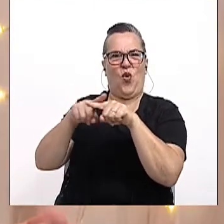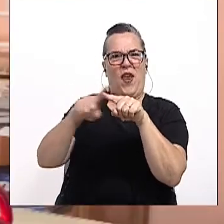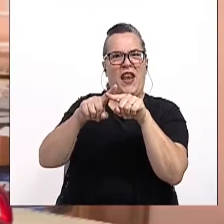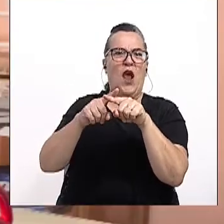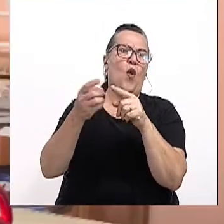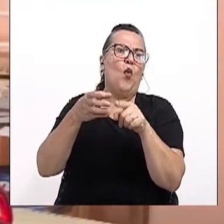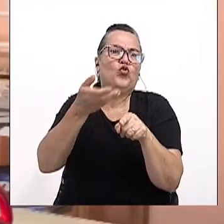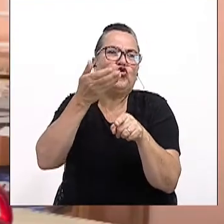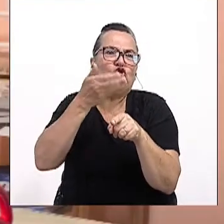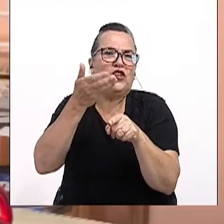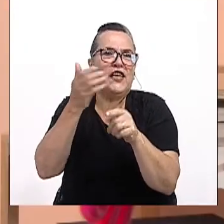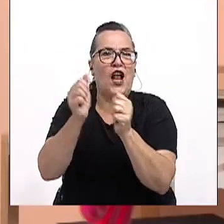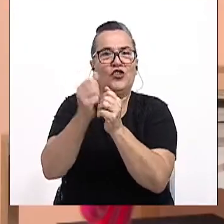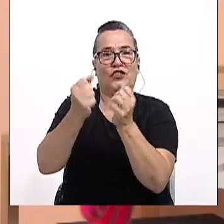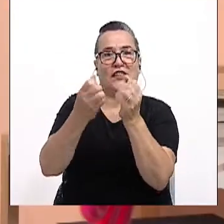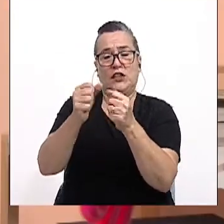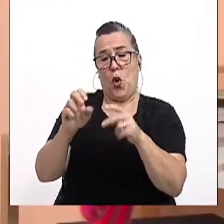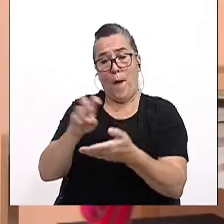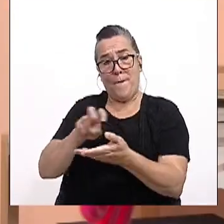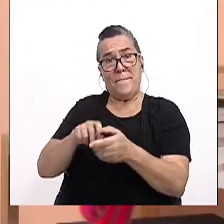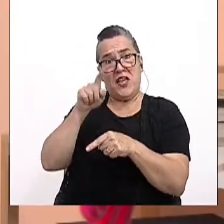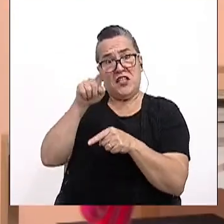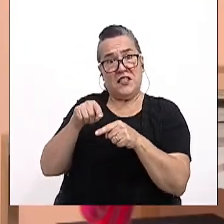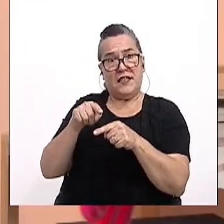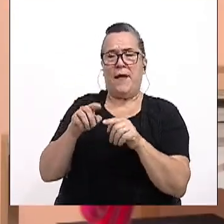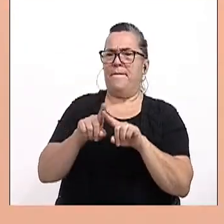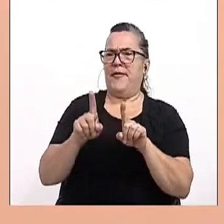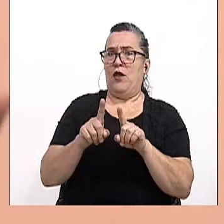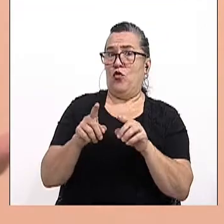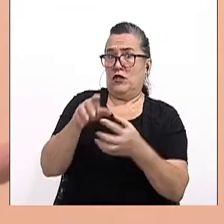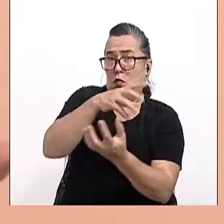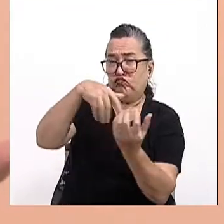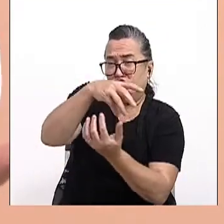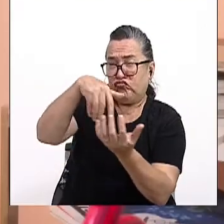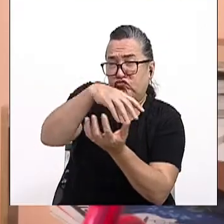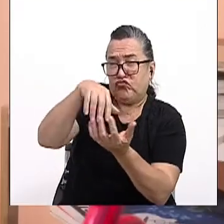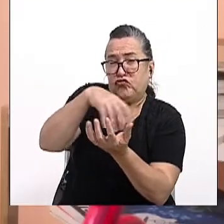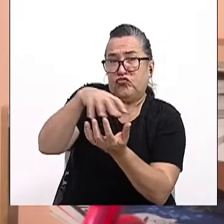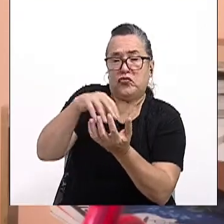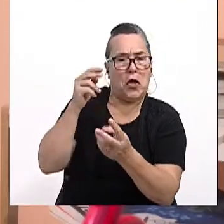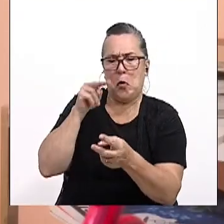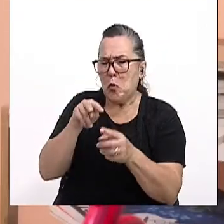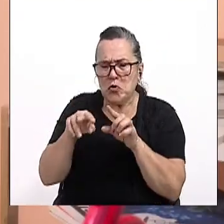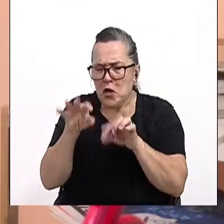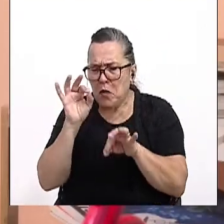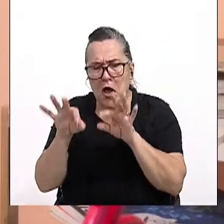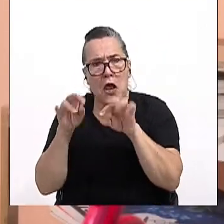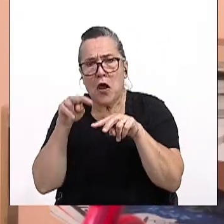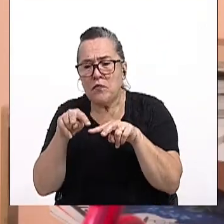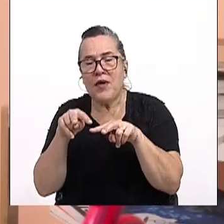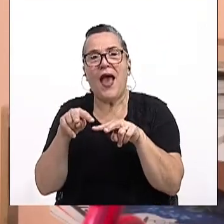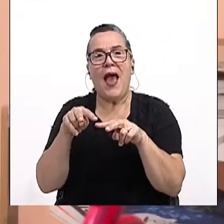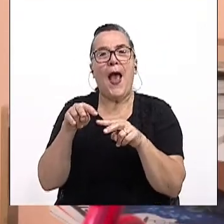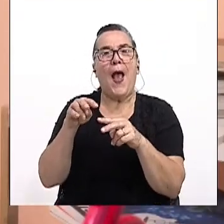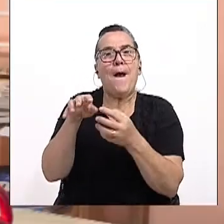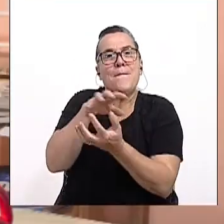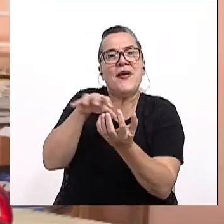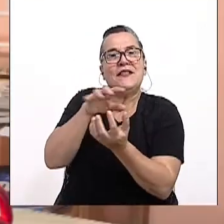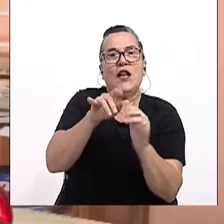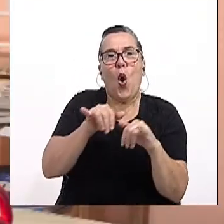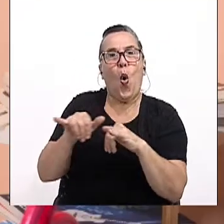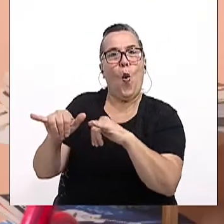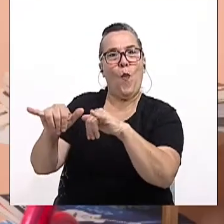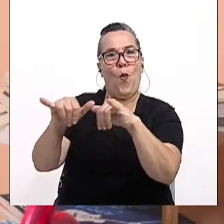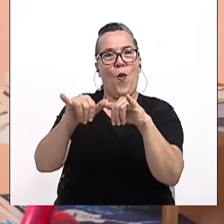la pizza. Si fuera totalmente mezclada y no se pudiera distinguir a simple vista entre sus componentes, sería una mezcla homogénea, como